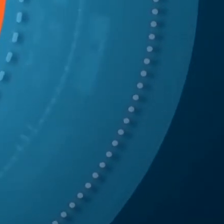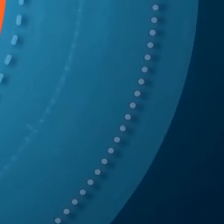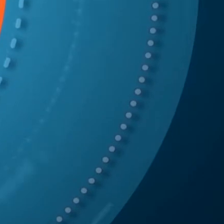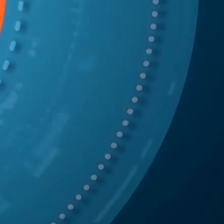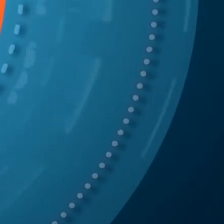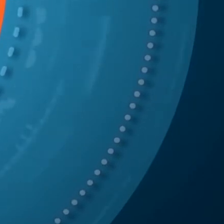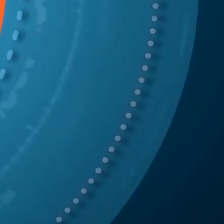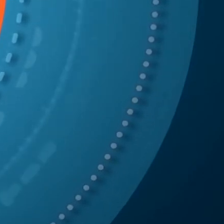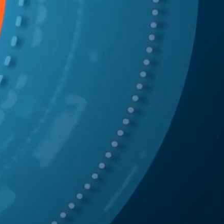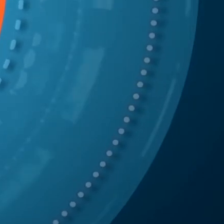¡Gracias! ¡Gracias!